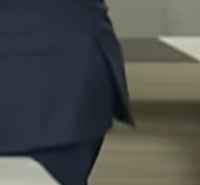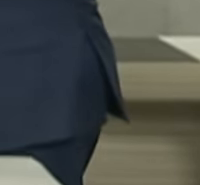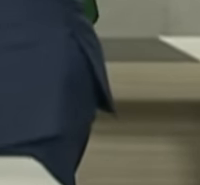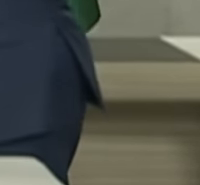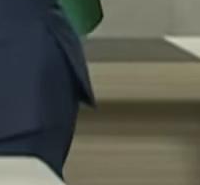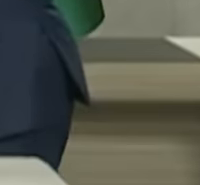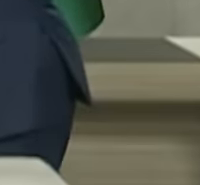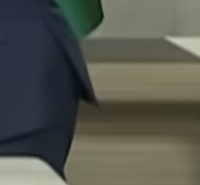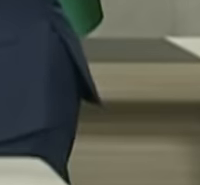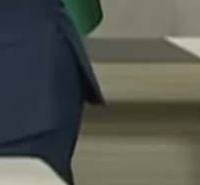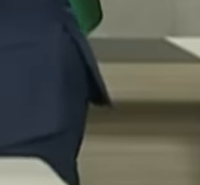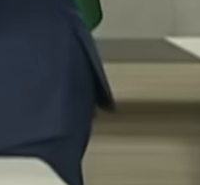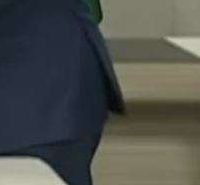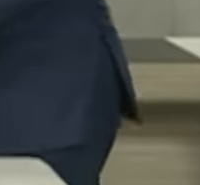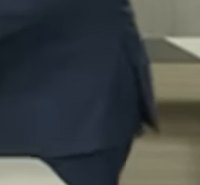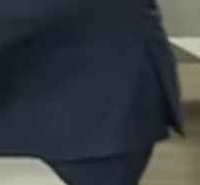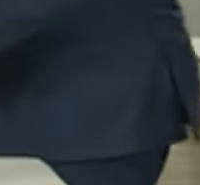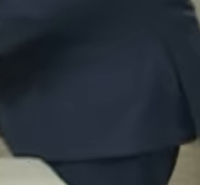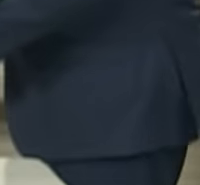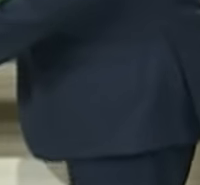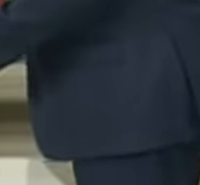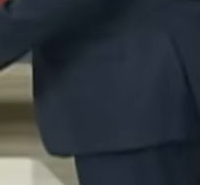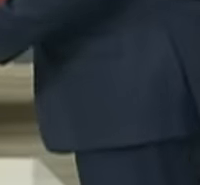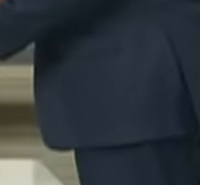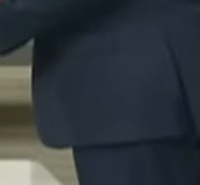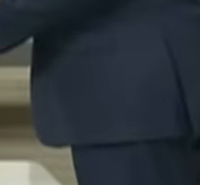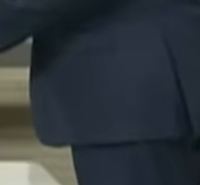cultural, visado, entre otros.